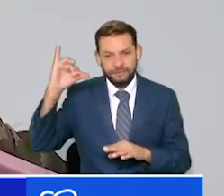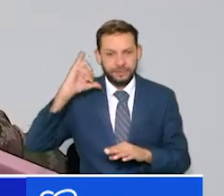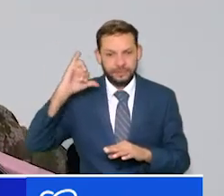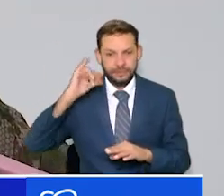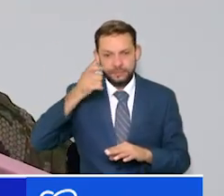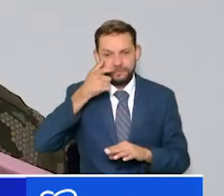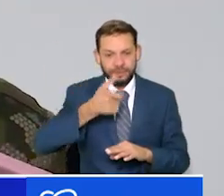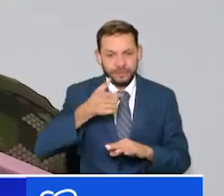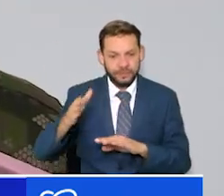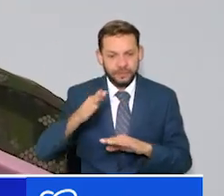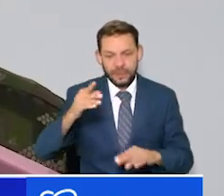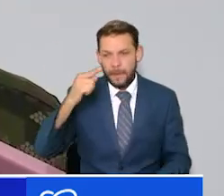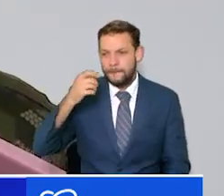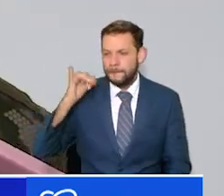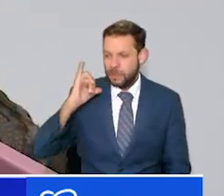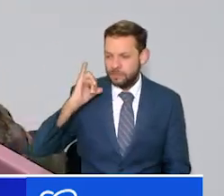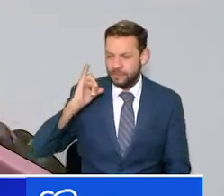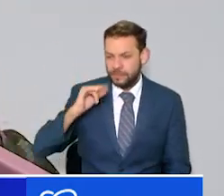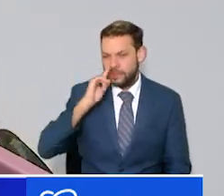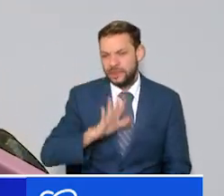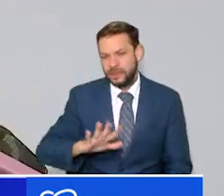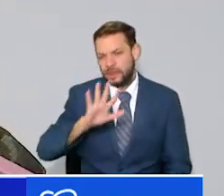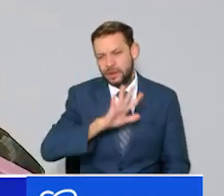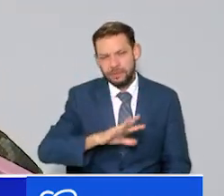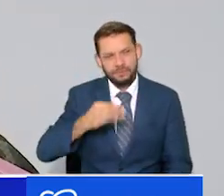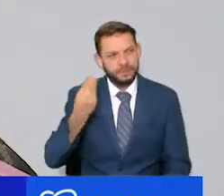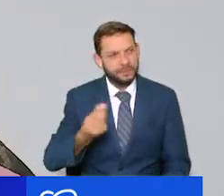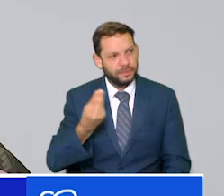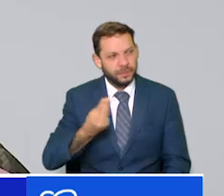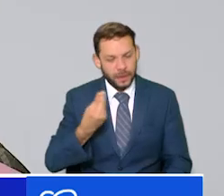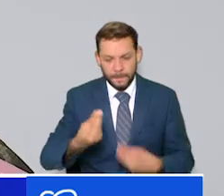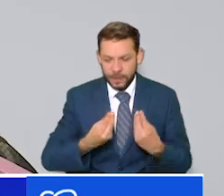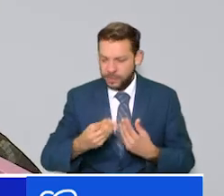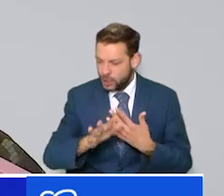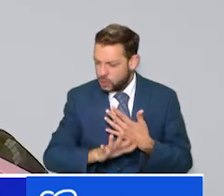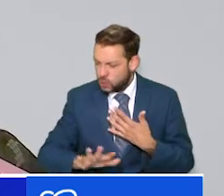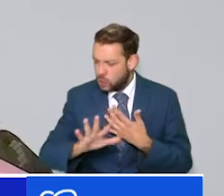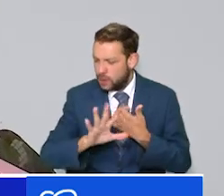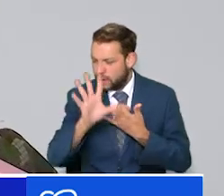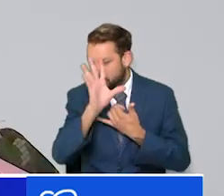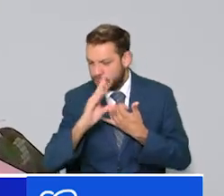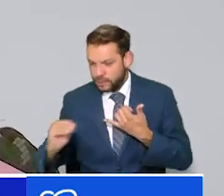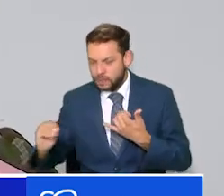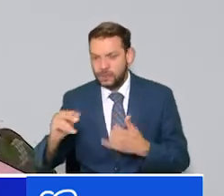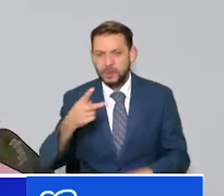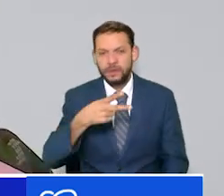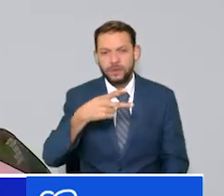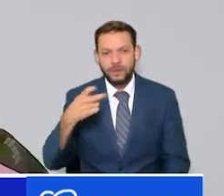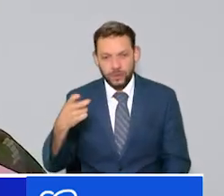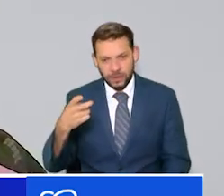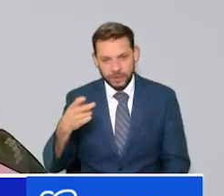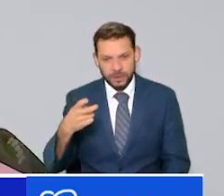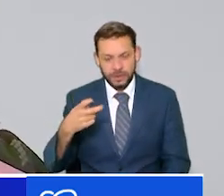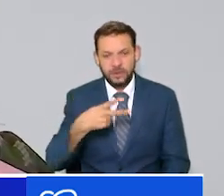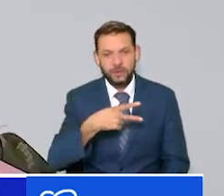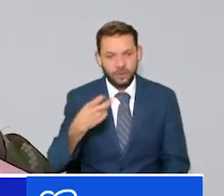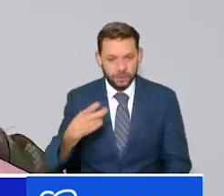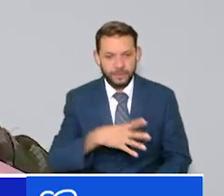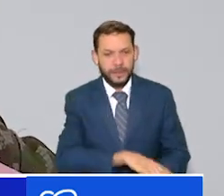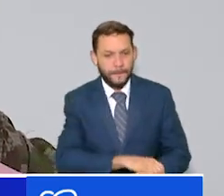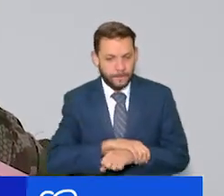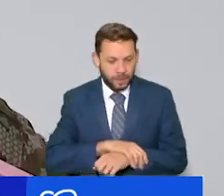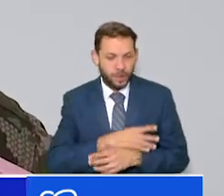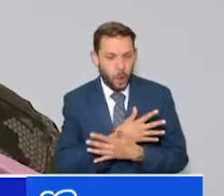El Ejército Nacional ha logrado en el departamento del Quindío más de 200 capturas de